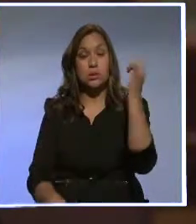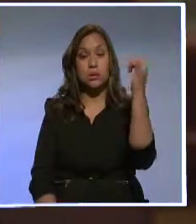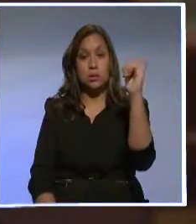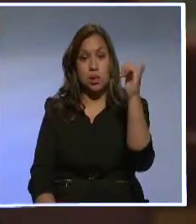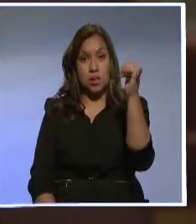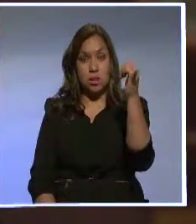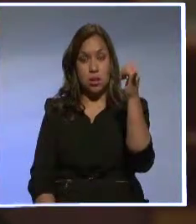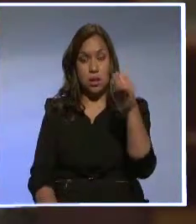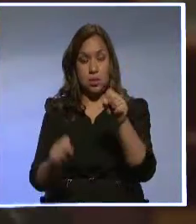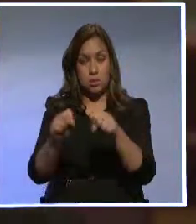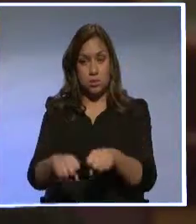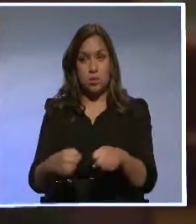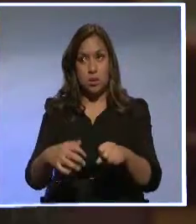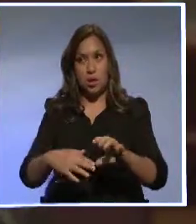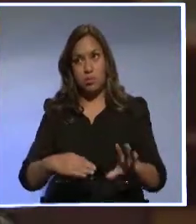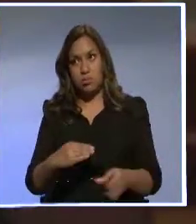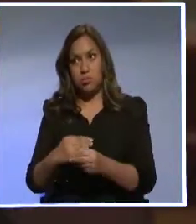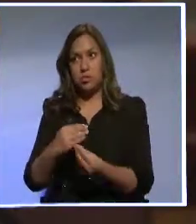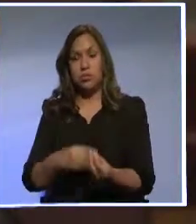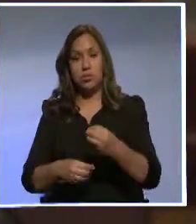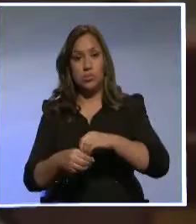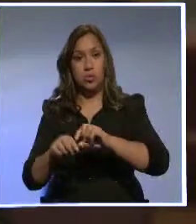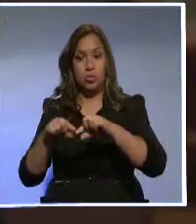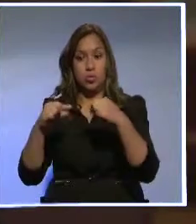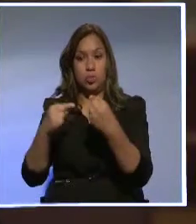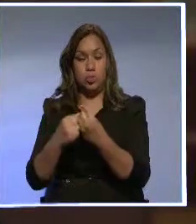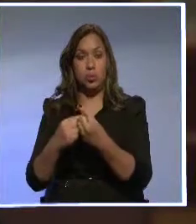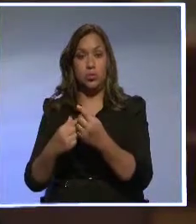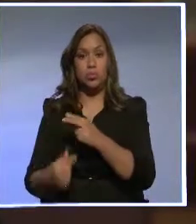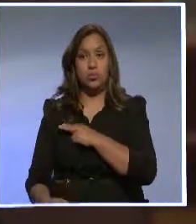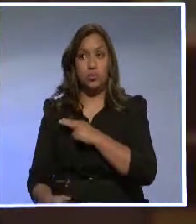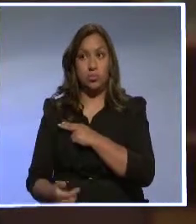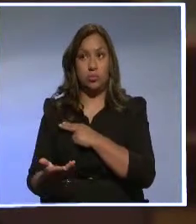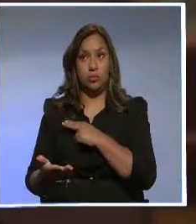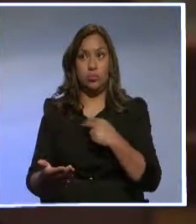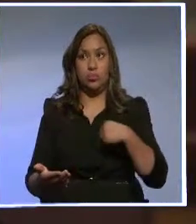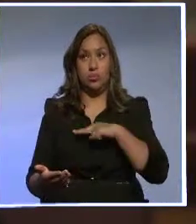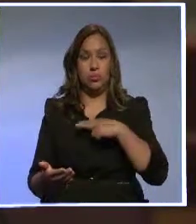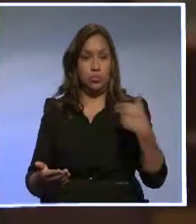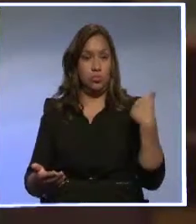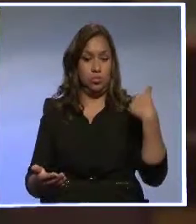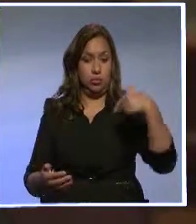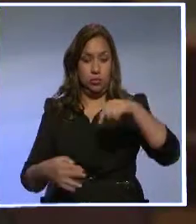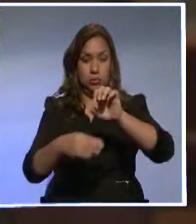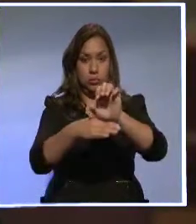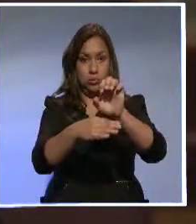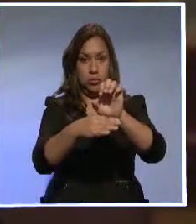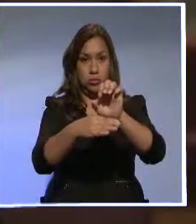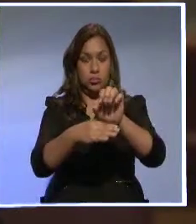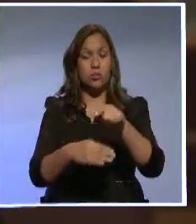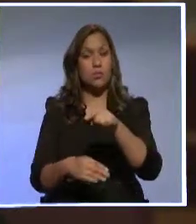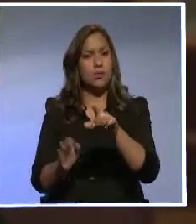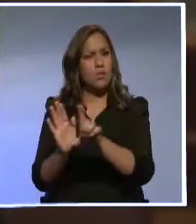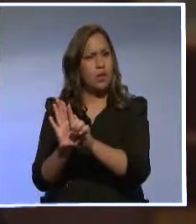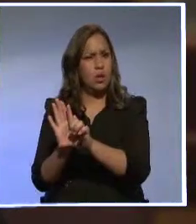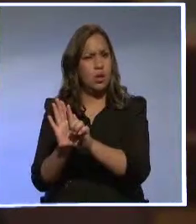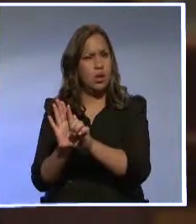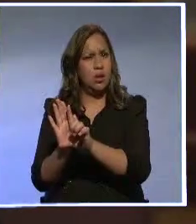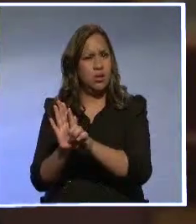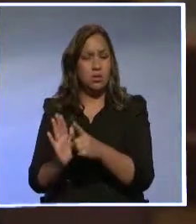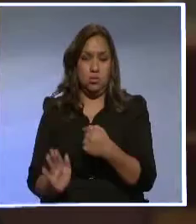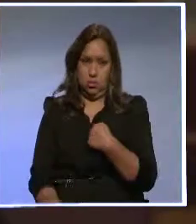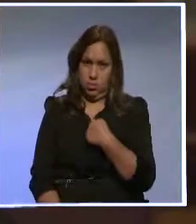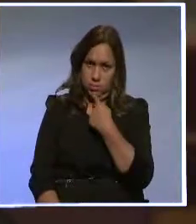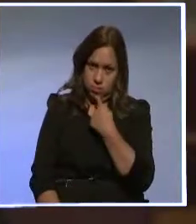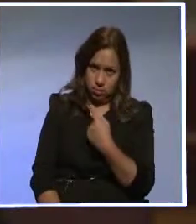ya sea parte del grupo de universidades que tenemos en el ecuador es decir una ley que como yo lo